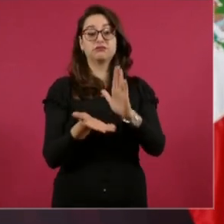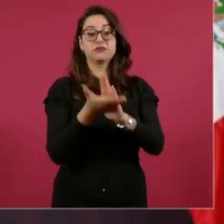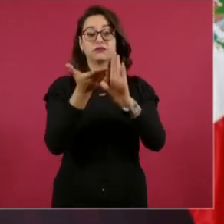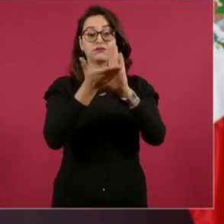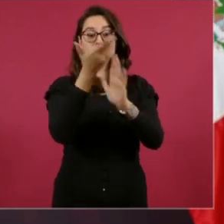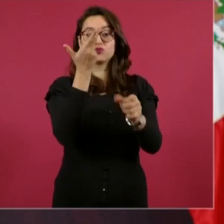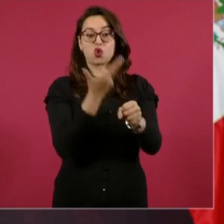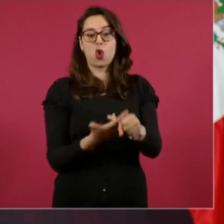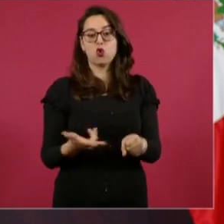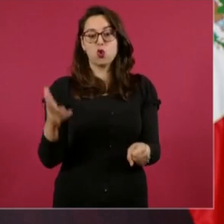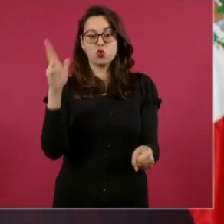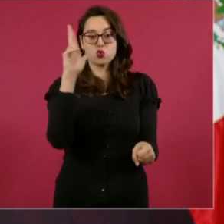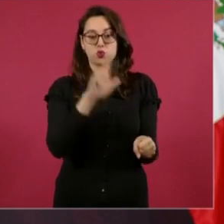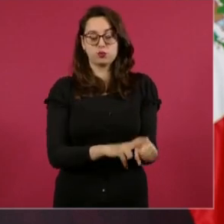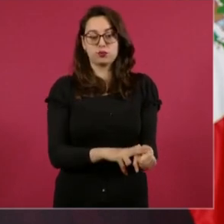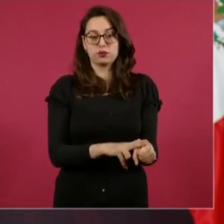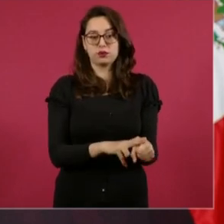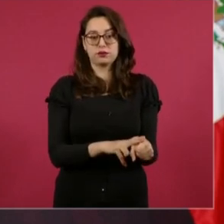bueno,